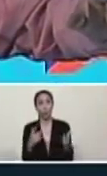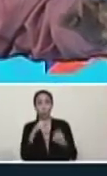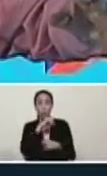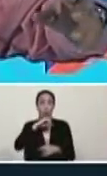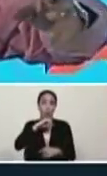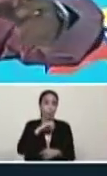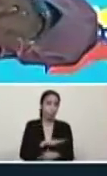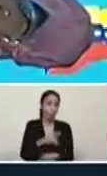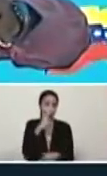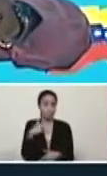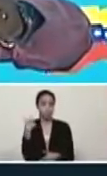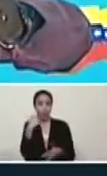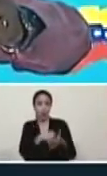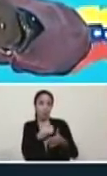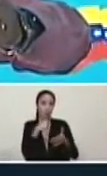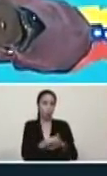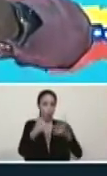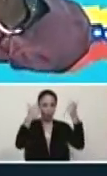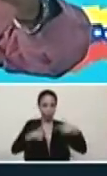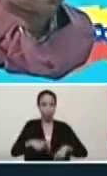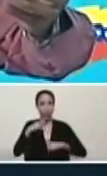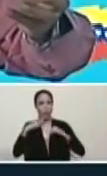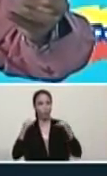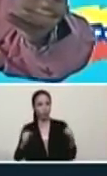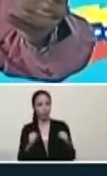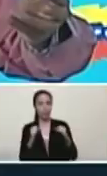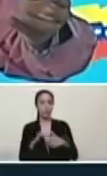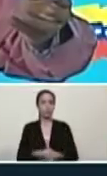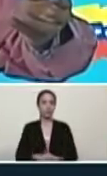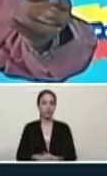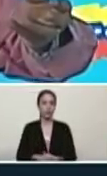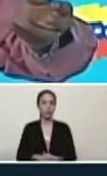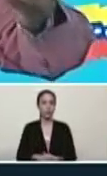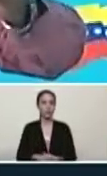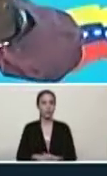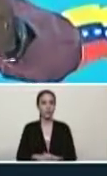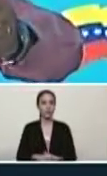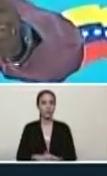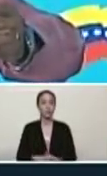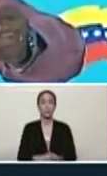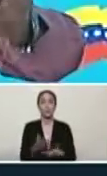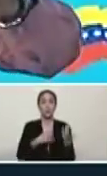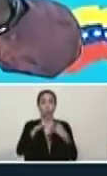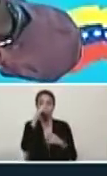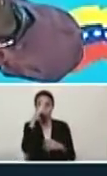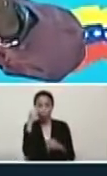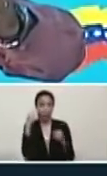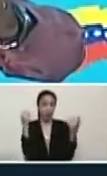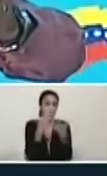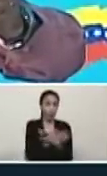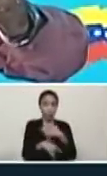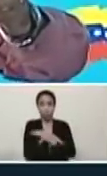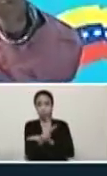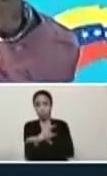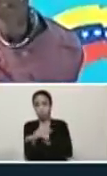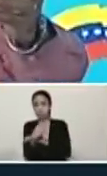todos los años de resistencia, de derrotas, de incertidumbres, de